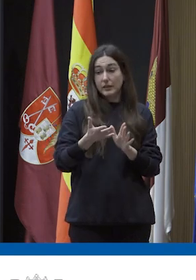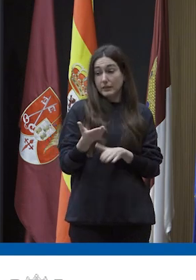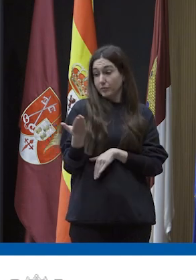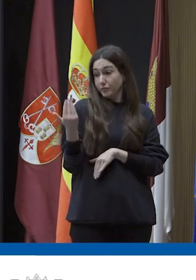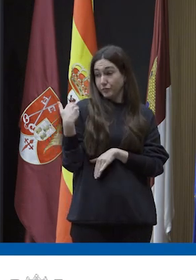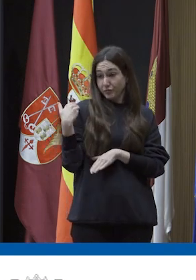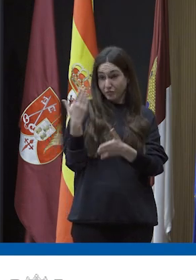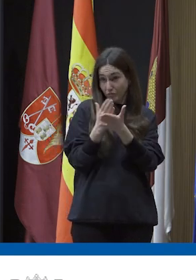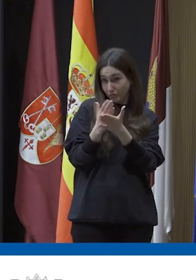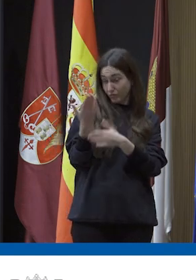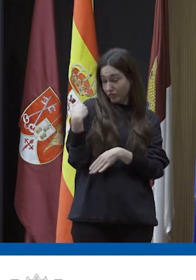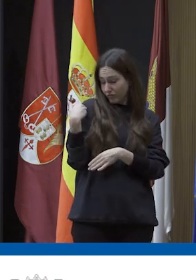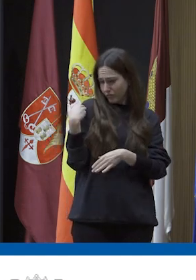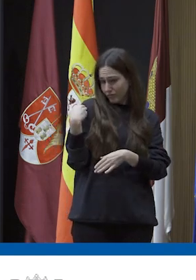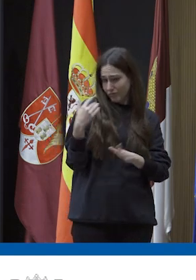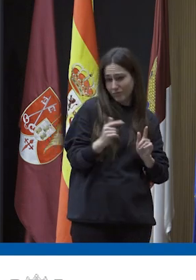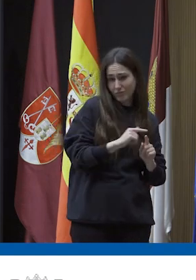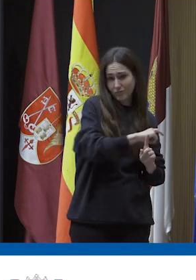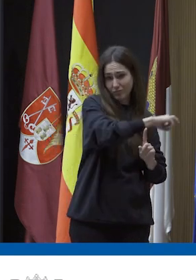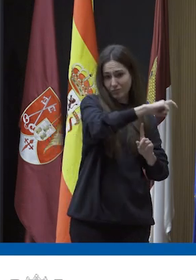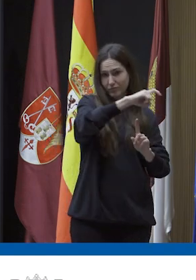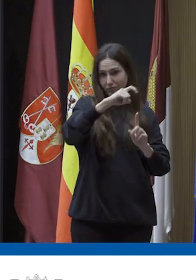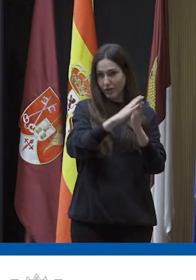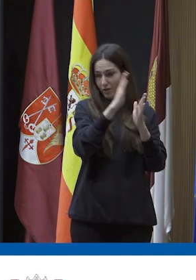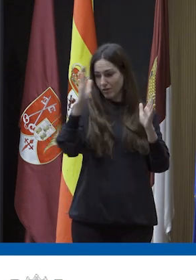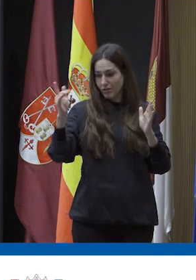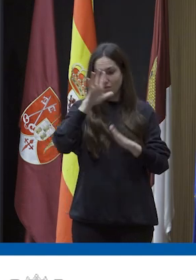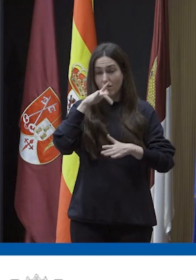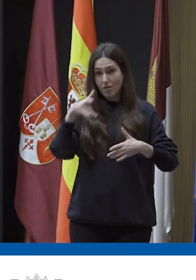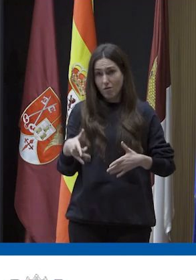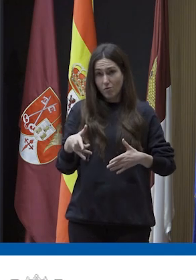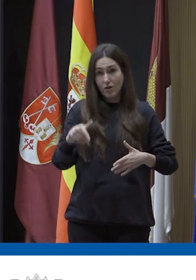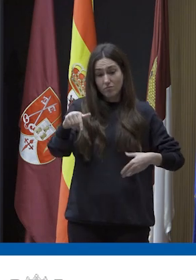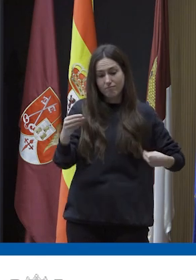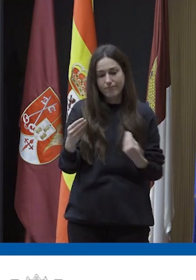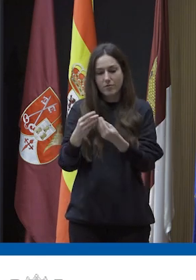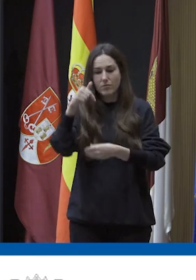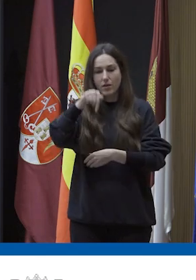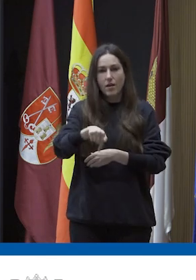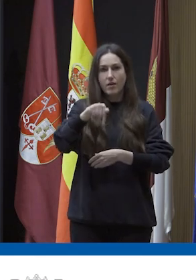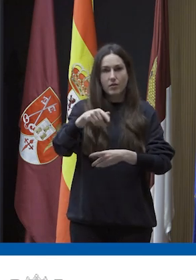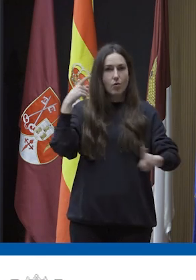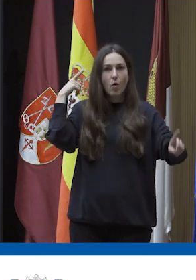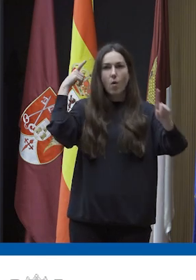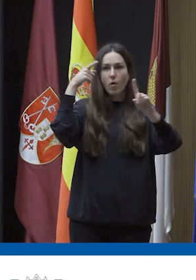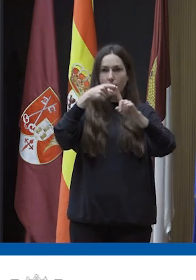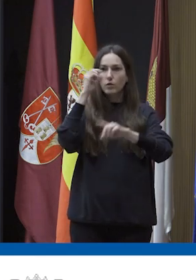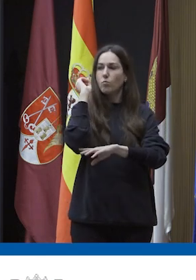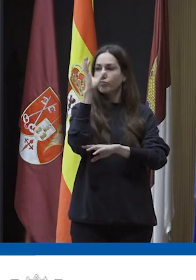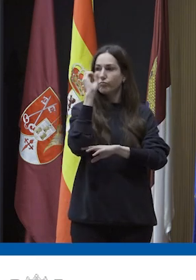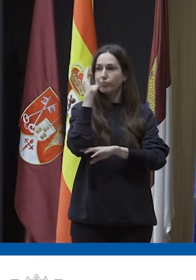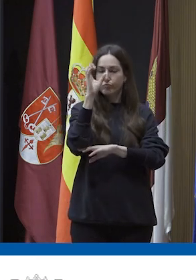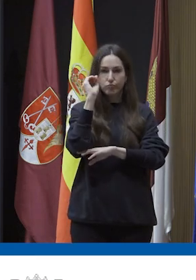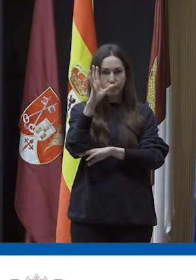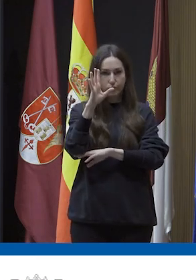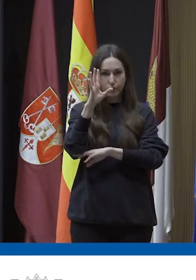del curso pasado y durante todo este curso nos están acompañando pues para que estas conferencias, este